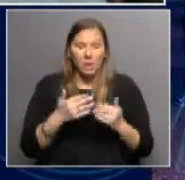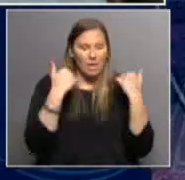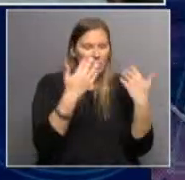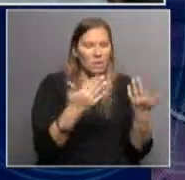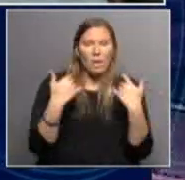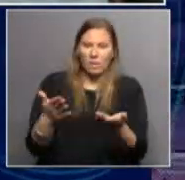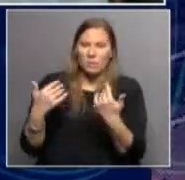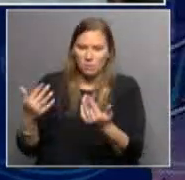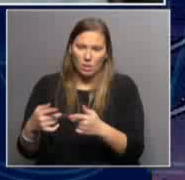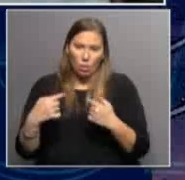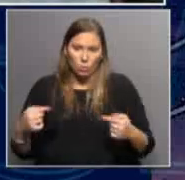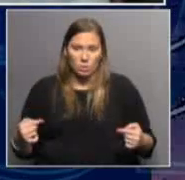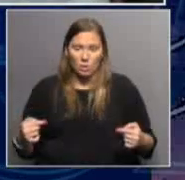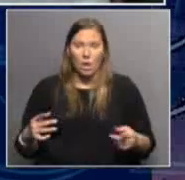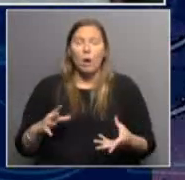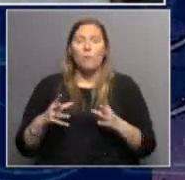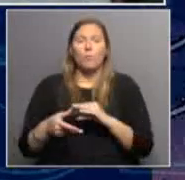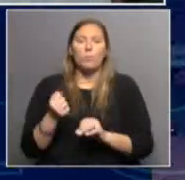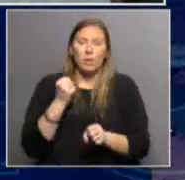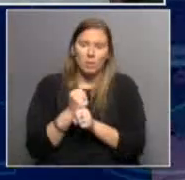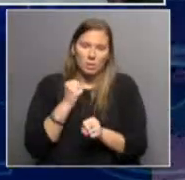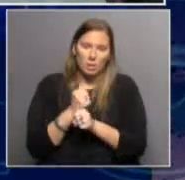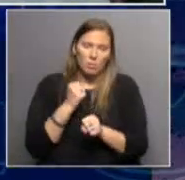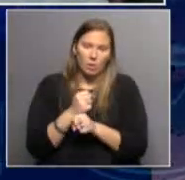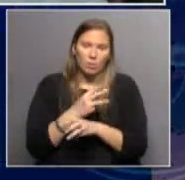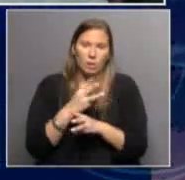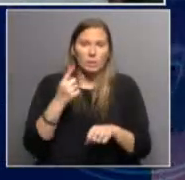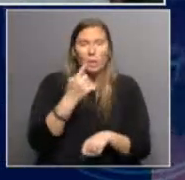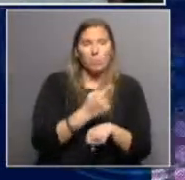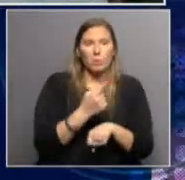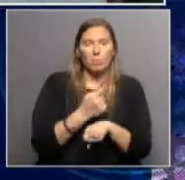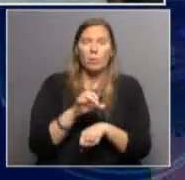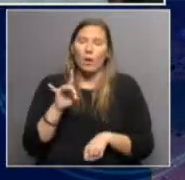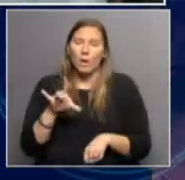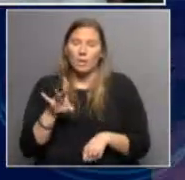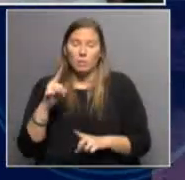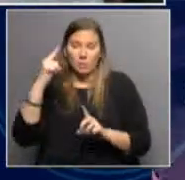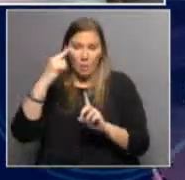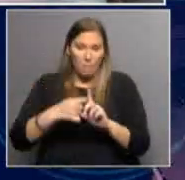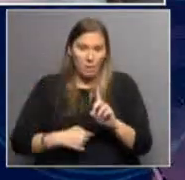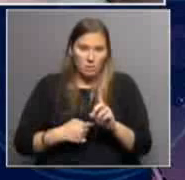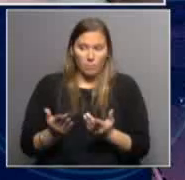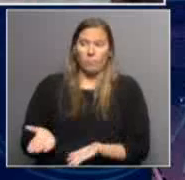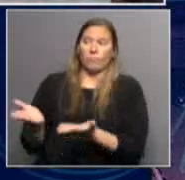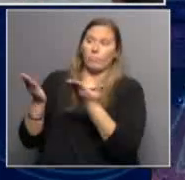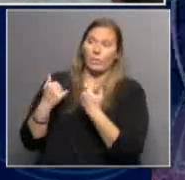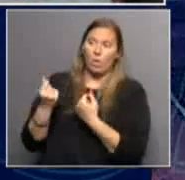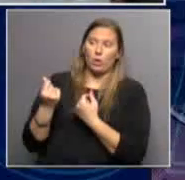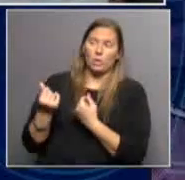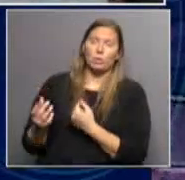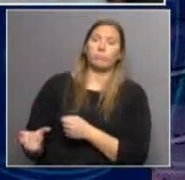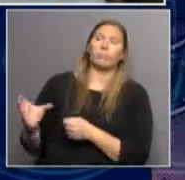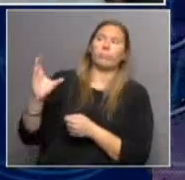entregas. La forma de trabajo es que en general del 1 al 15 de cada mes recibimos las